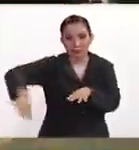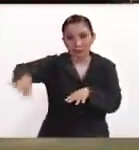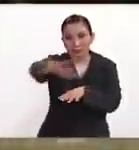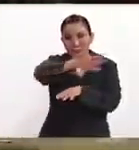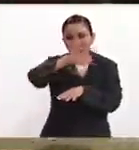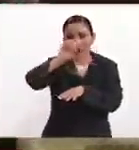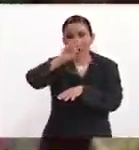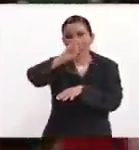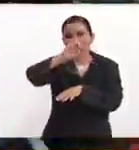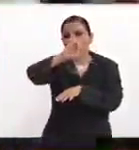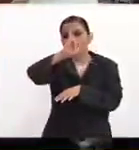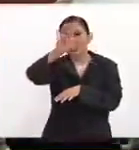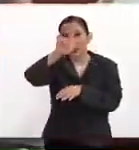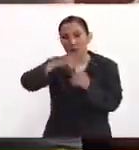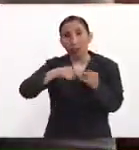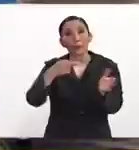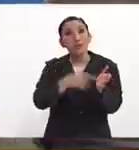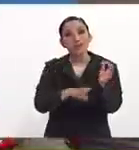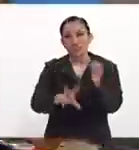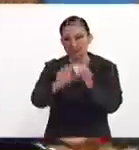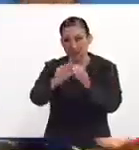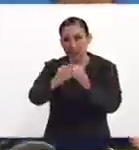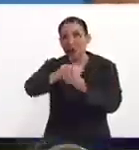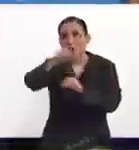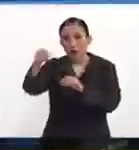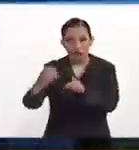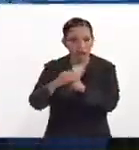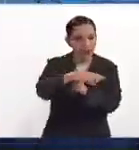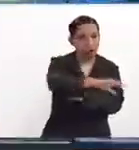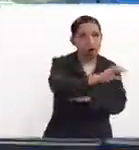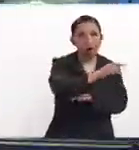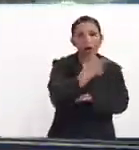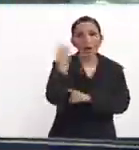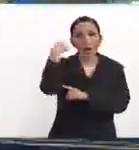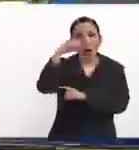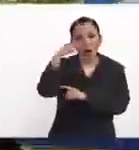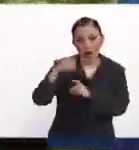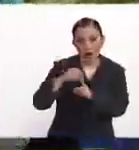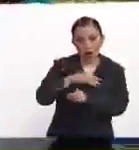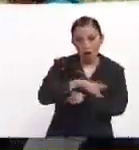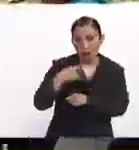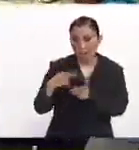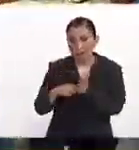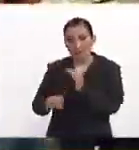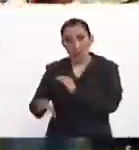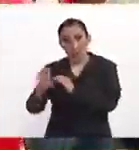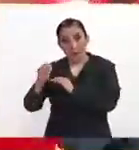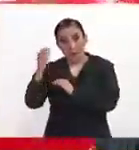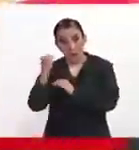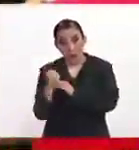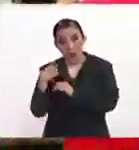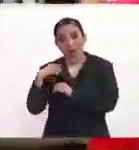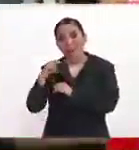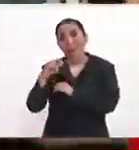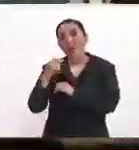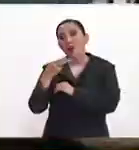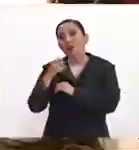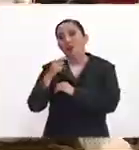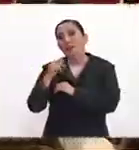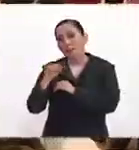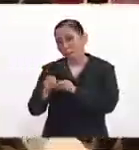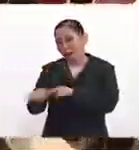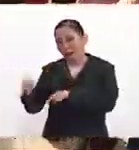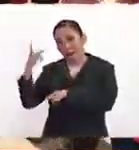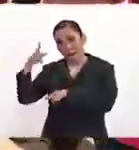de Orizaba. Después en 1980 Guajuapan de León, que está en Oaxaca, después en 1999 a Tehuantepec, que está